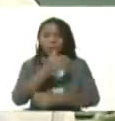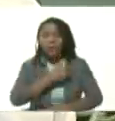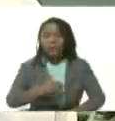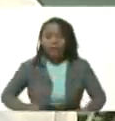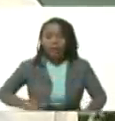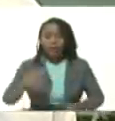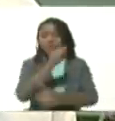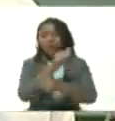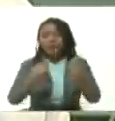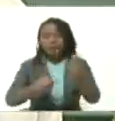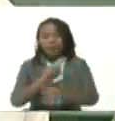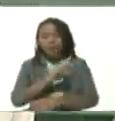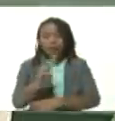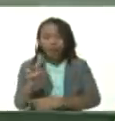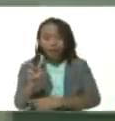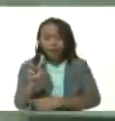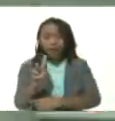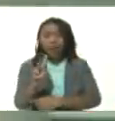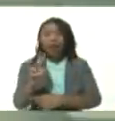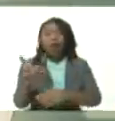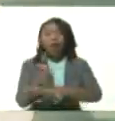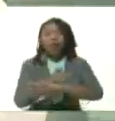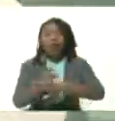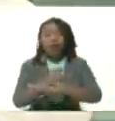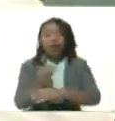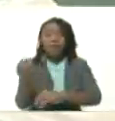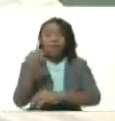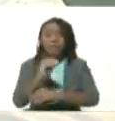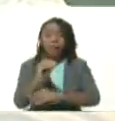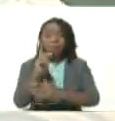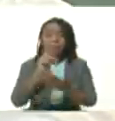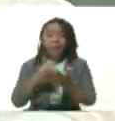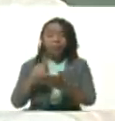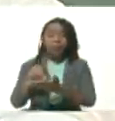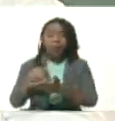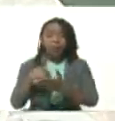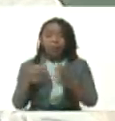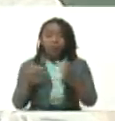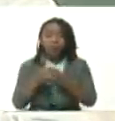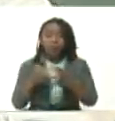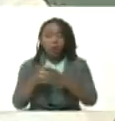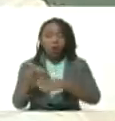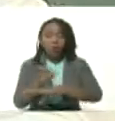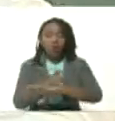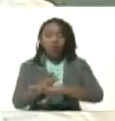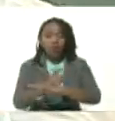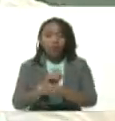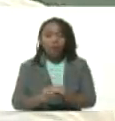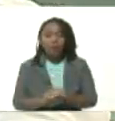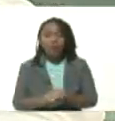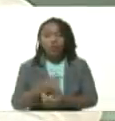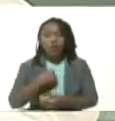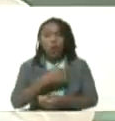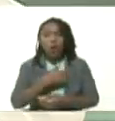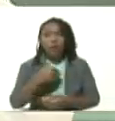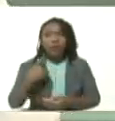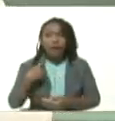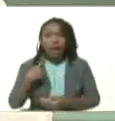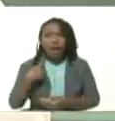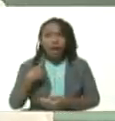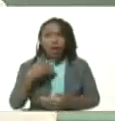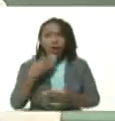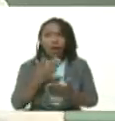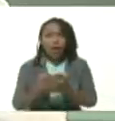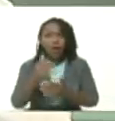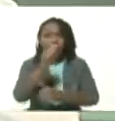gobernador y demás personalidades que hacen vida en el sector gubernamental. Quiero agradecer al